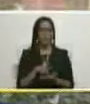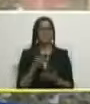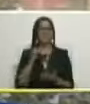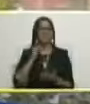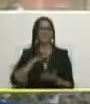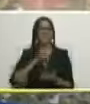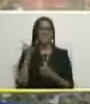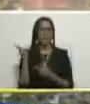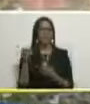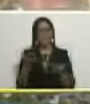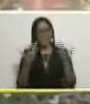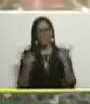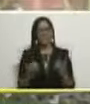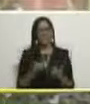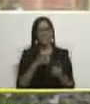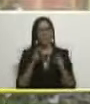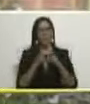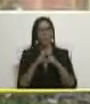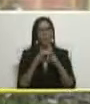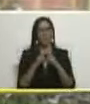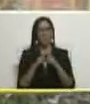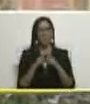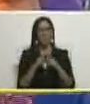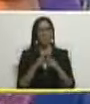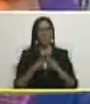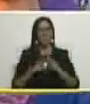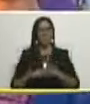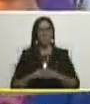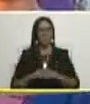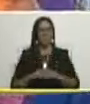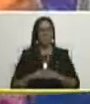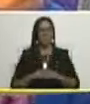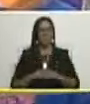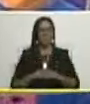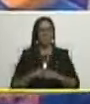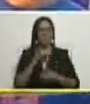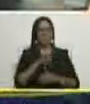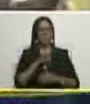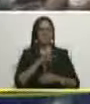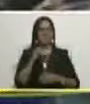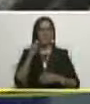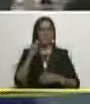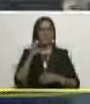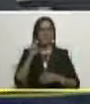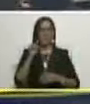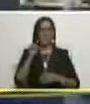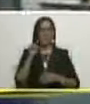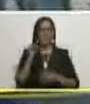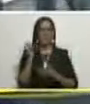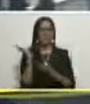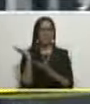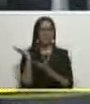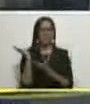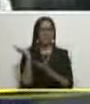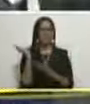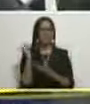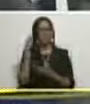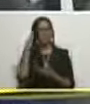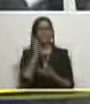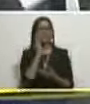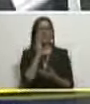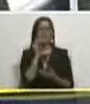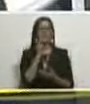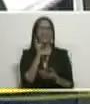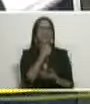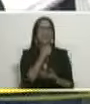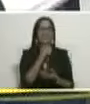¿Dónde está? Vente para acá, vale, yo quería conocerte, chica. La señora Teresa. ¿Tú sabes que mi mamá también se